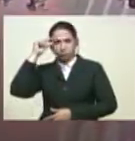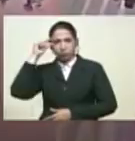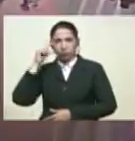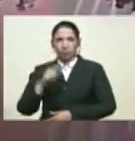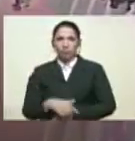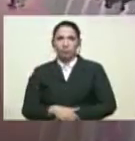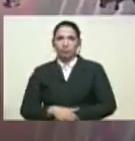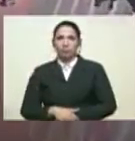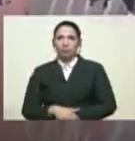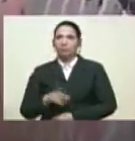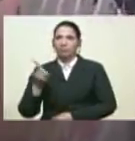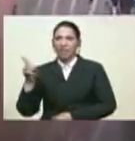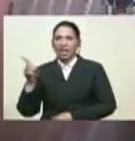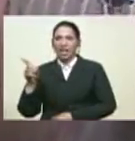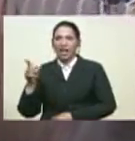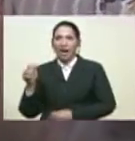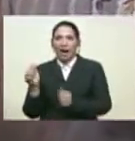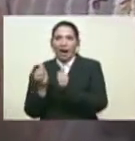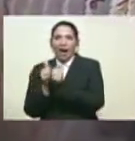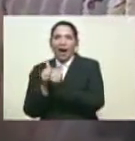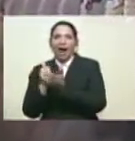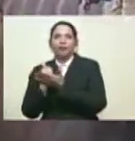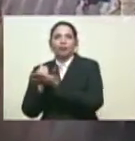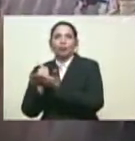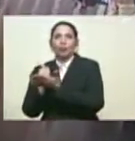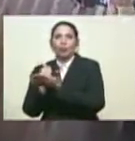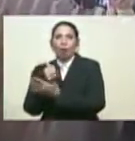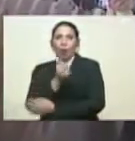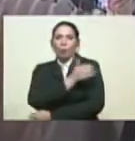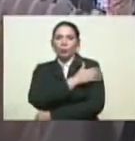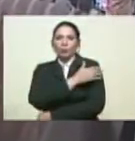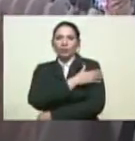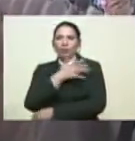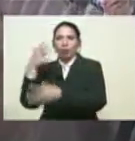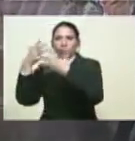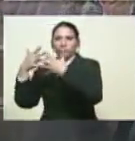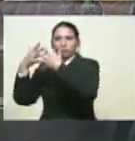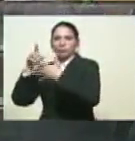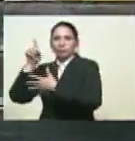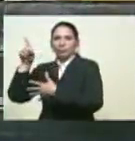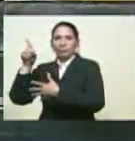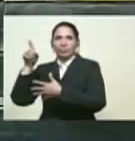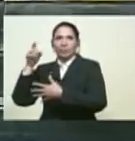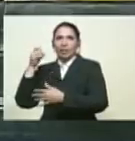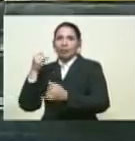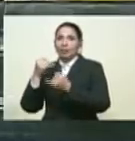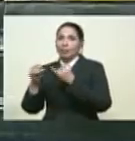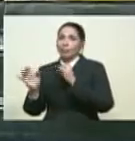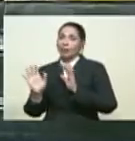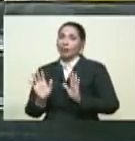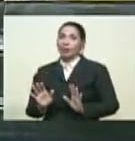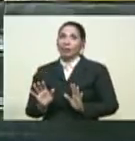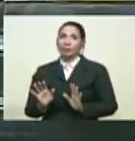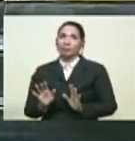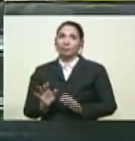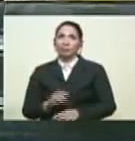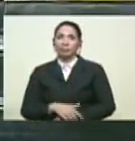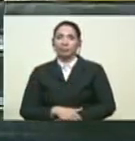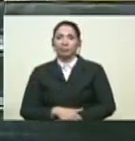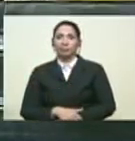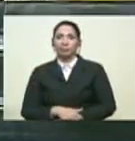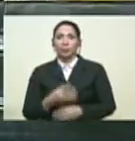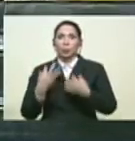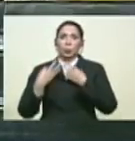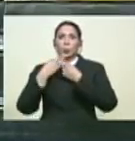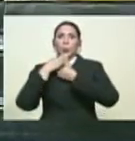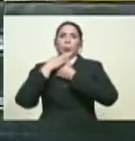patiquín del imperio, que más temprano que tarde, estoy seguro, terminará bajo rejas? El Julio Borges y los patiquines Julio